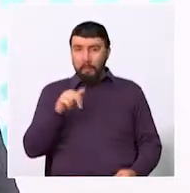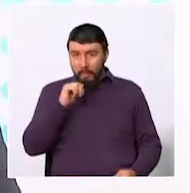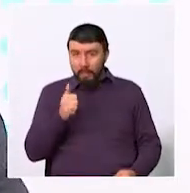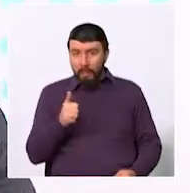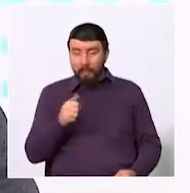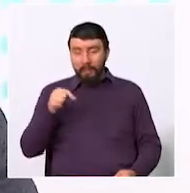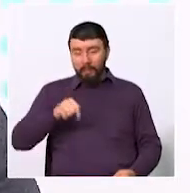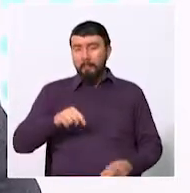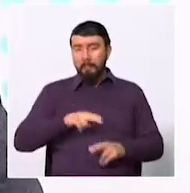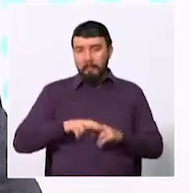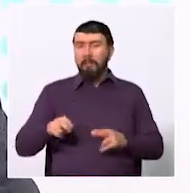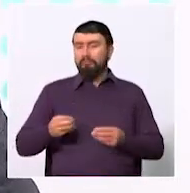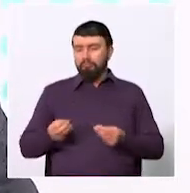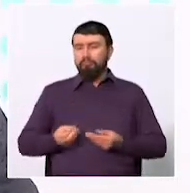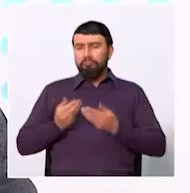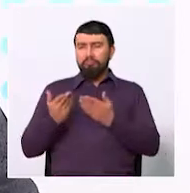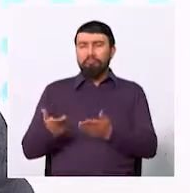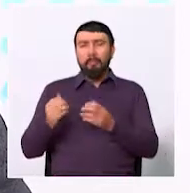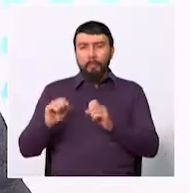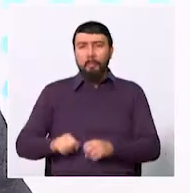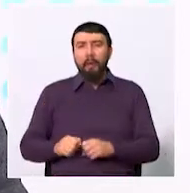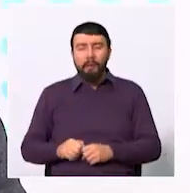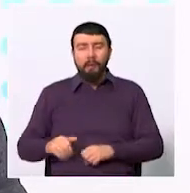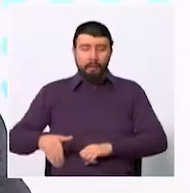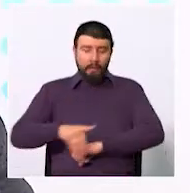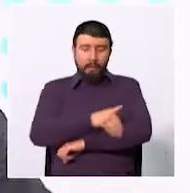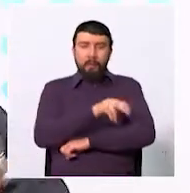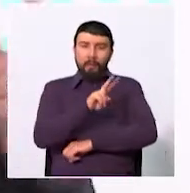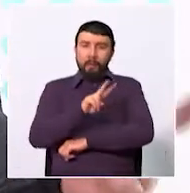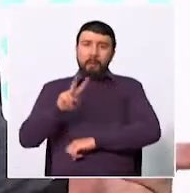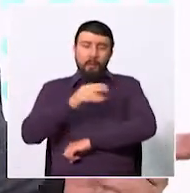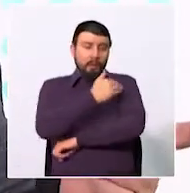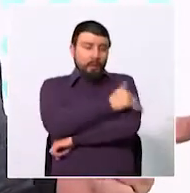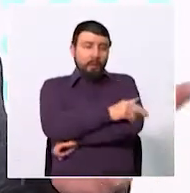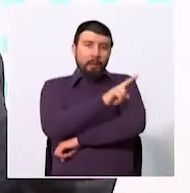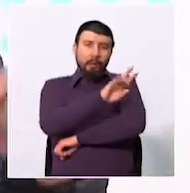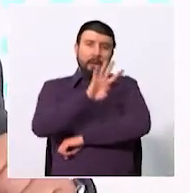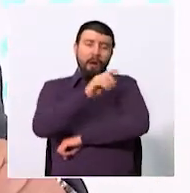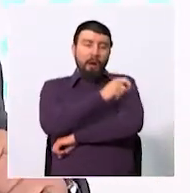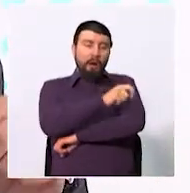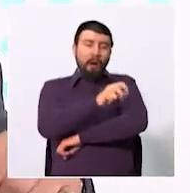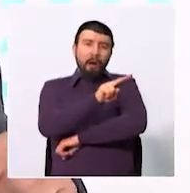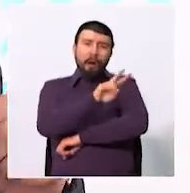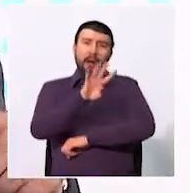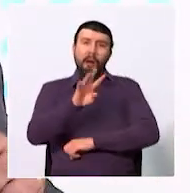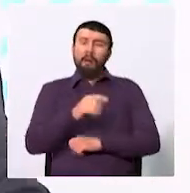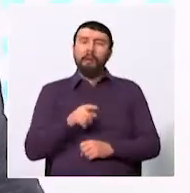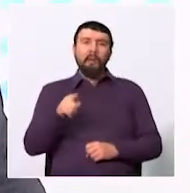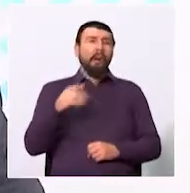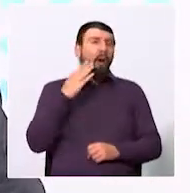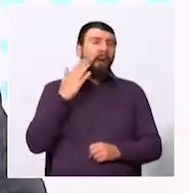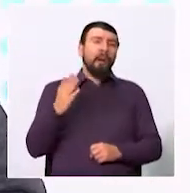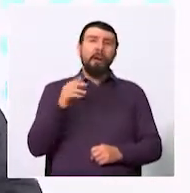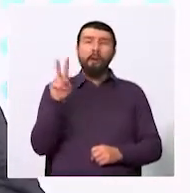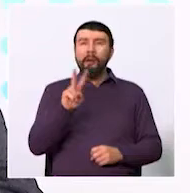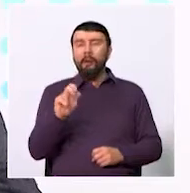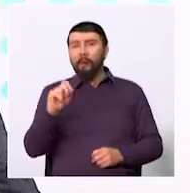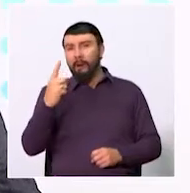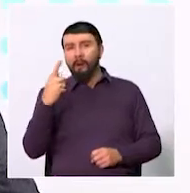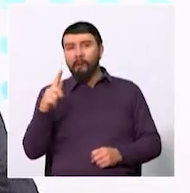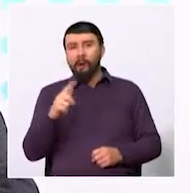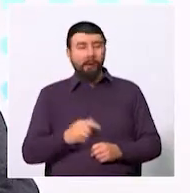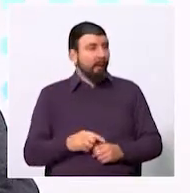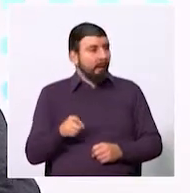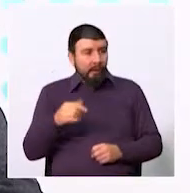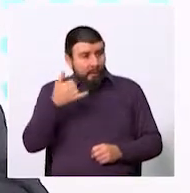manizales en manizales el marinismo inicial descarga 22 24 24 para el viernes 1 de febrero a las 4 de la tarde no hay